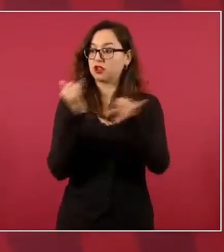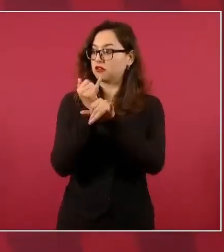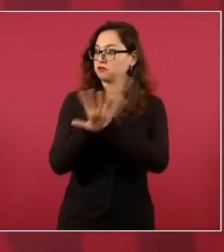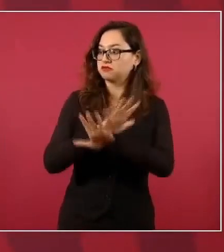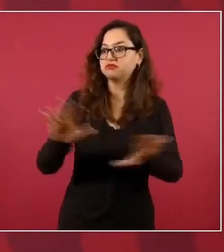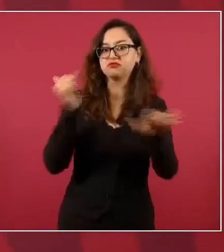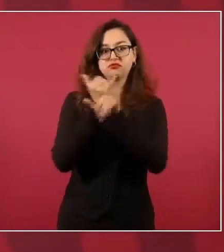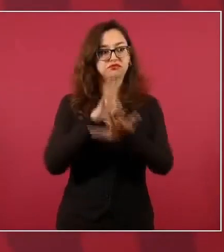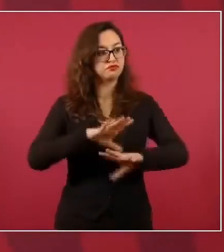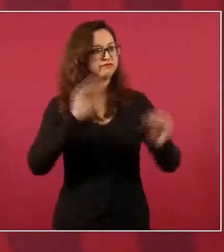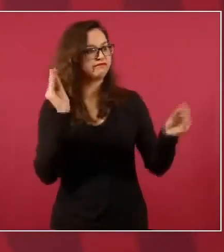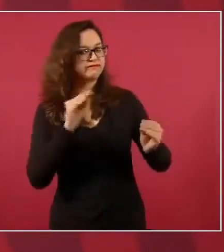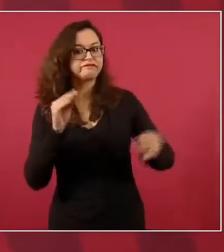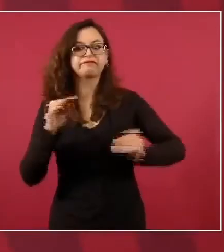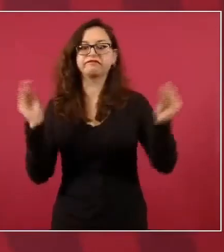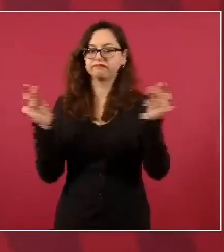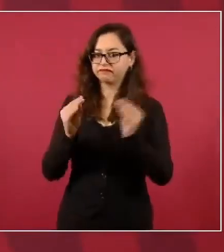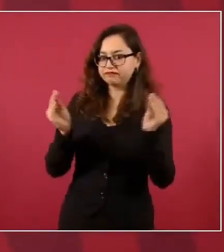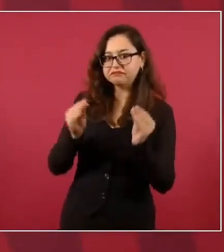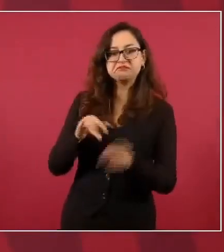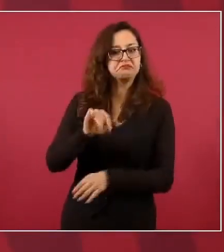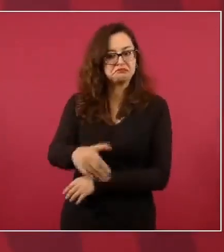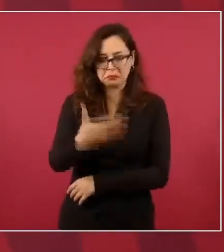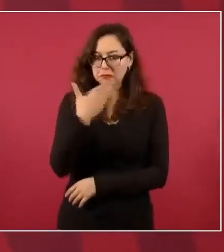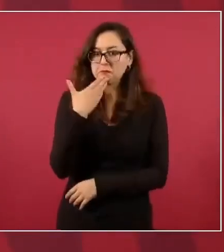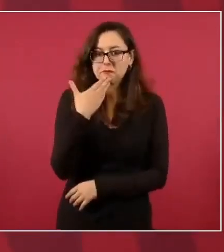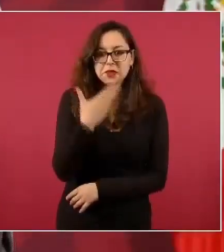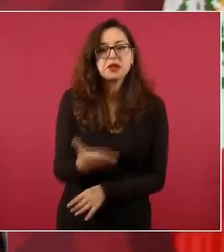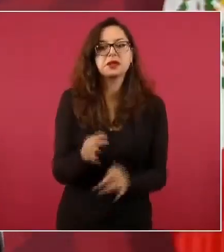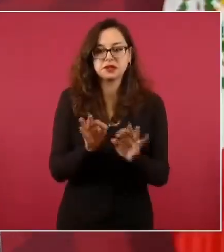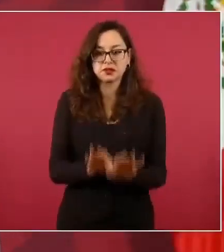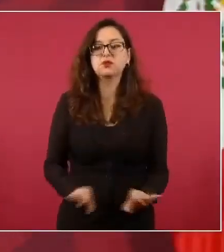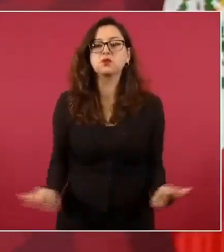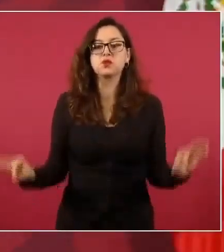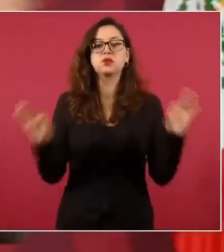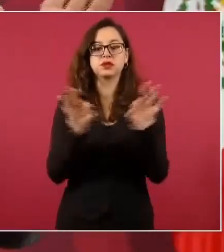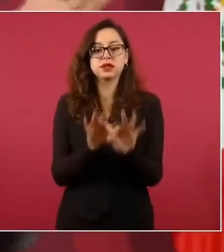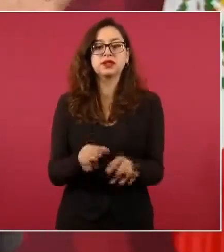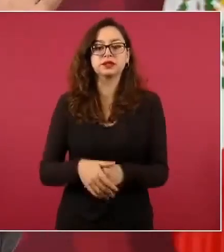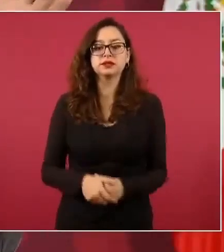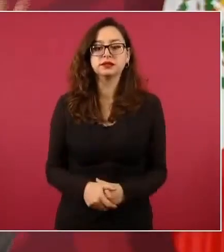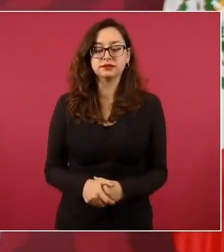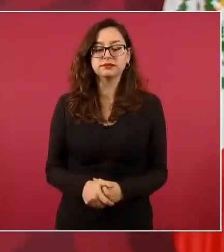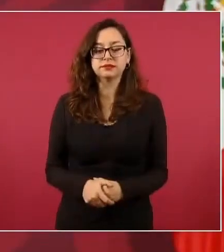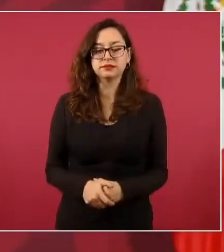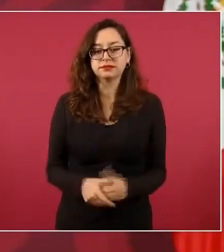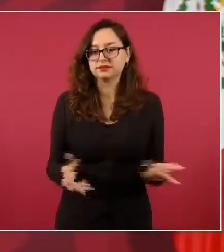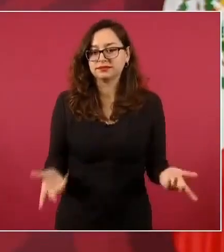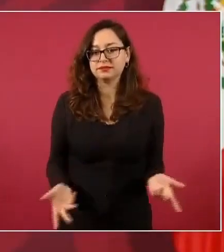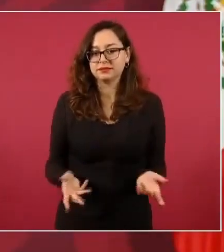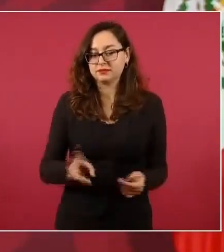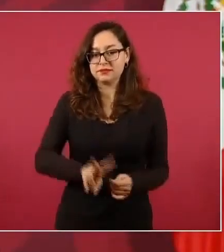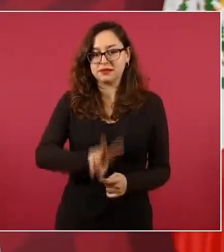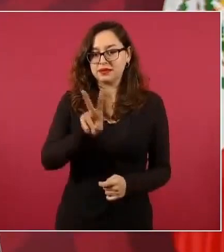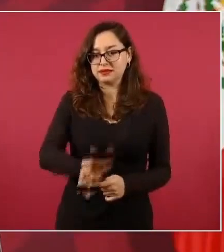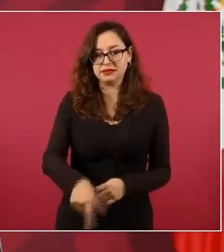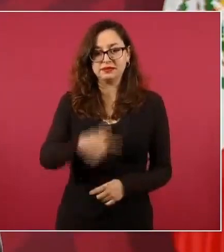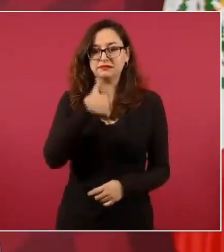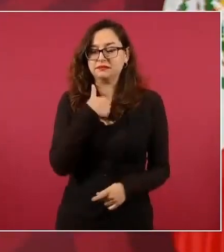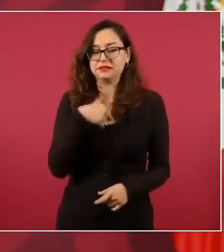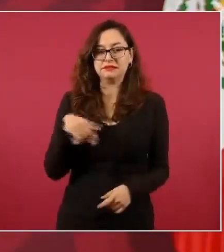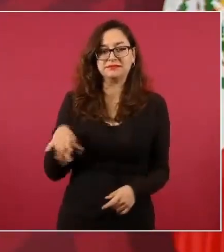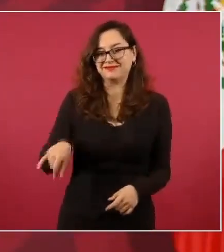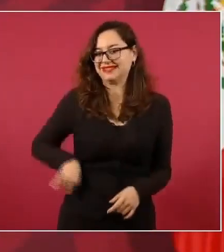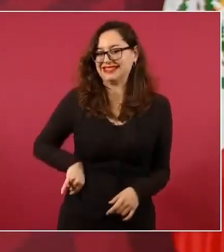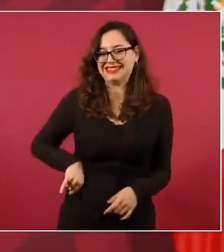Por ejemplo, me interesa mucho, y no tengo por qué ocultarlo,